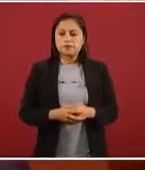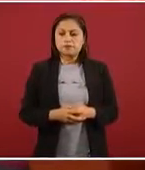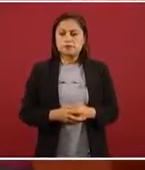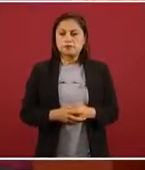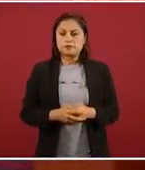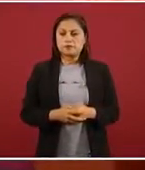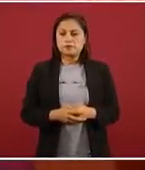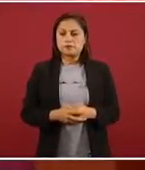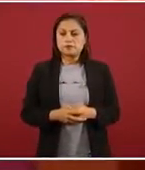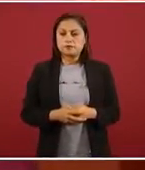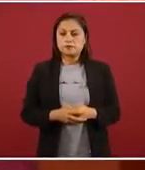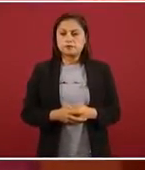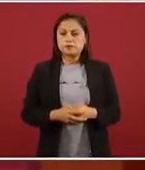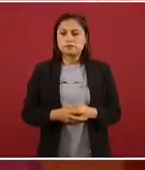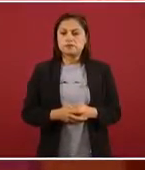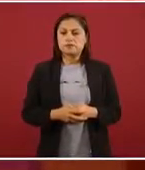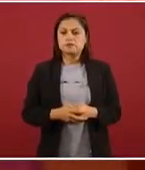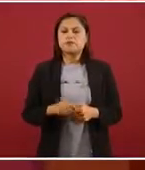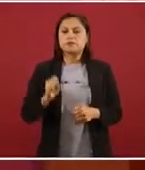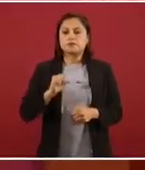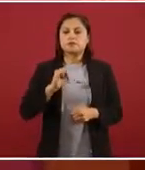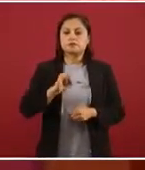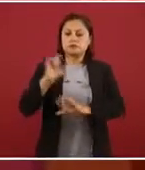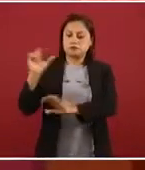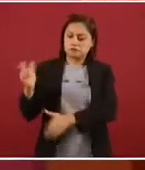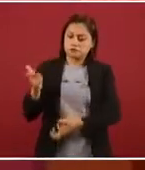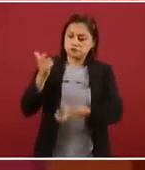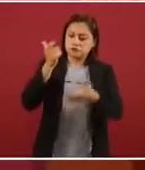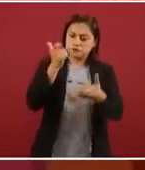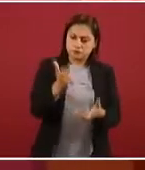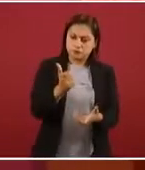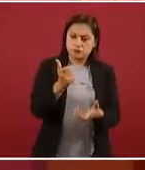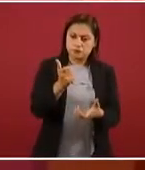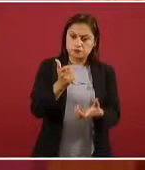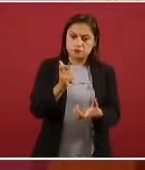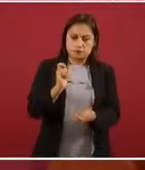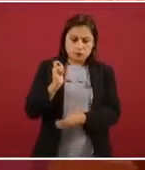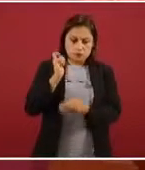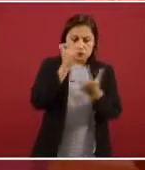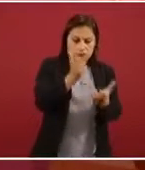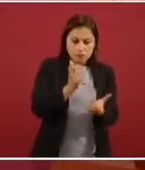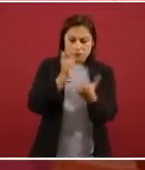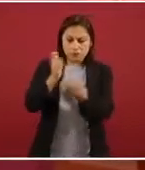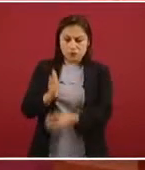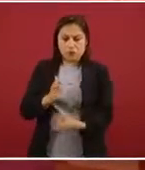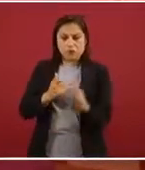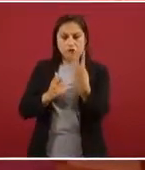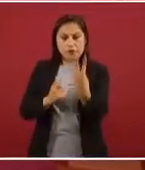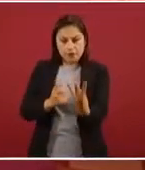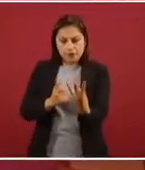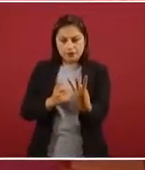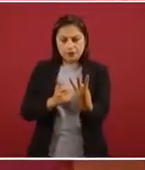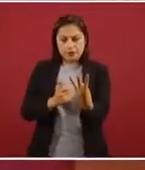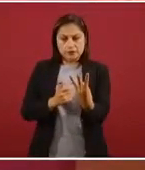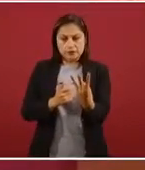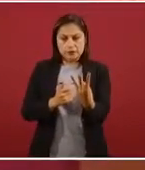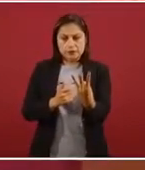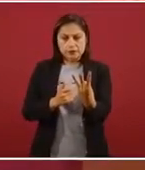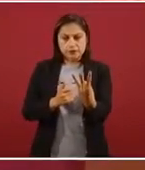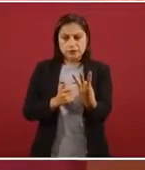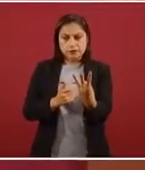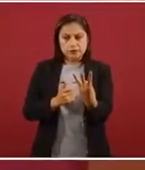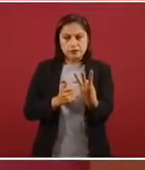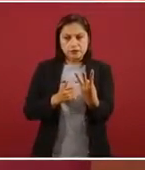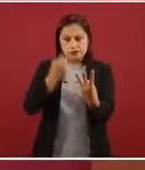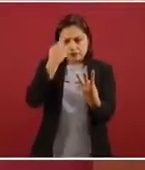se iba a autorizar el presupuesto para las tres instancias que intervienen en la buena